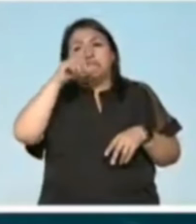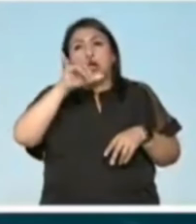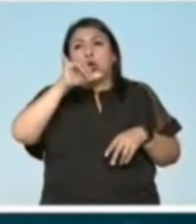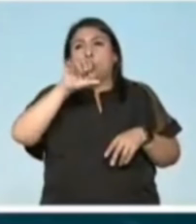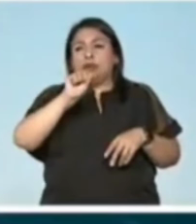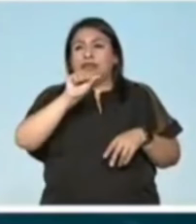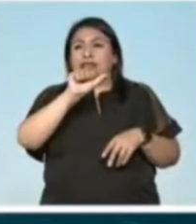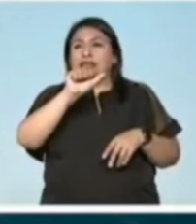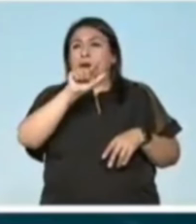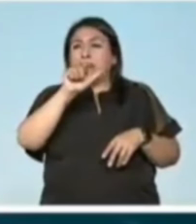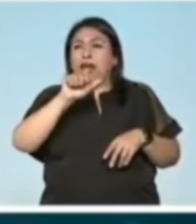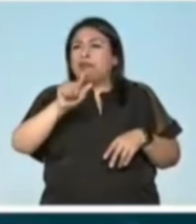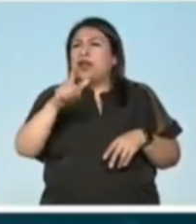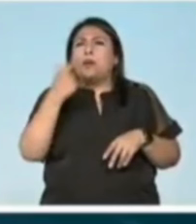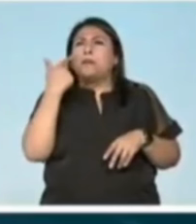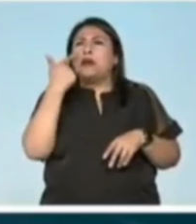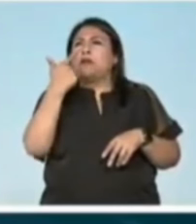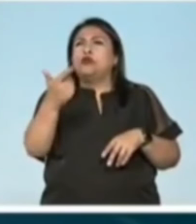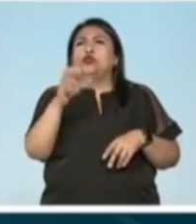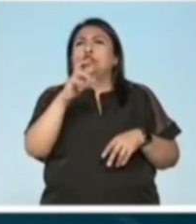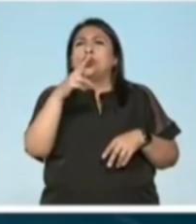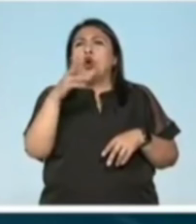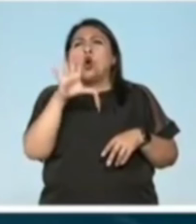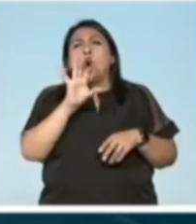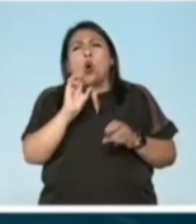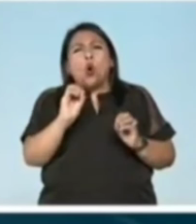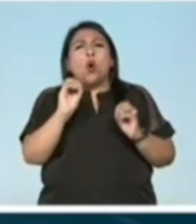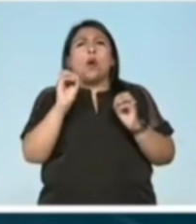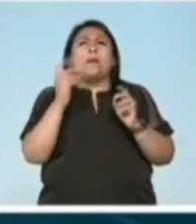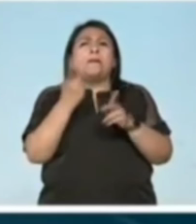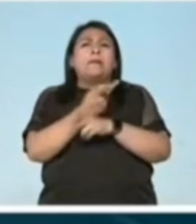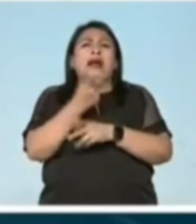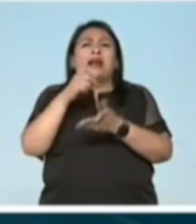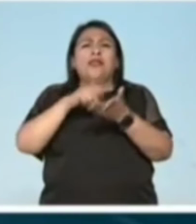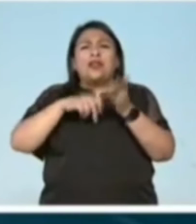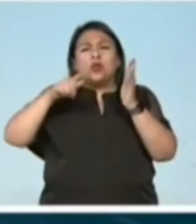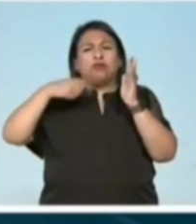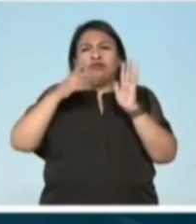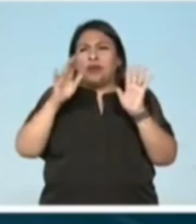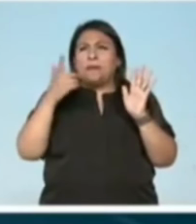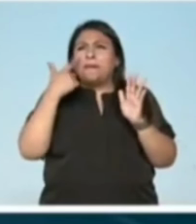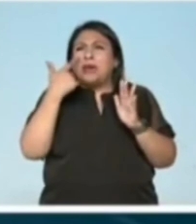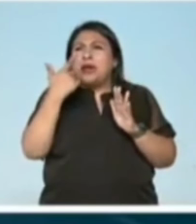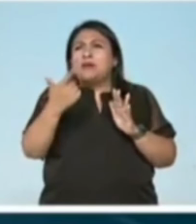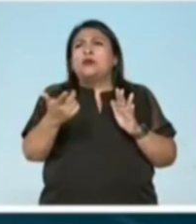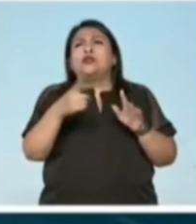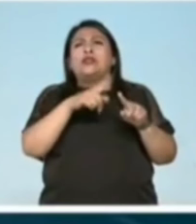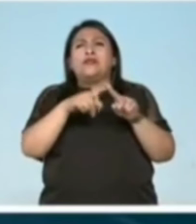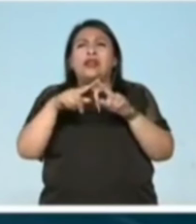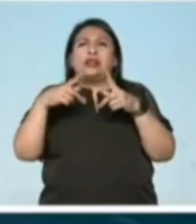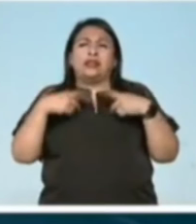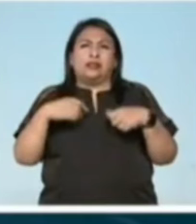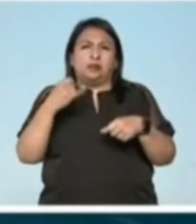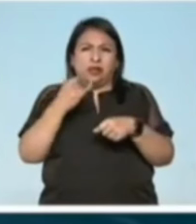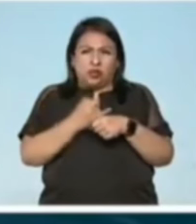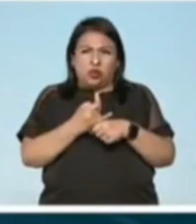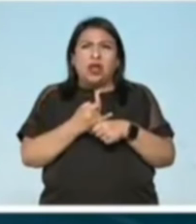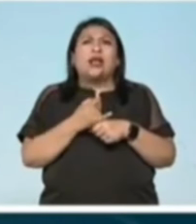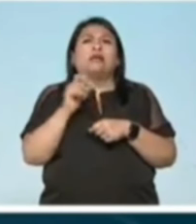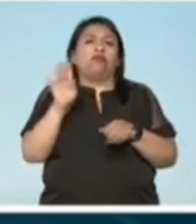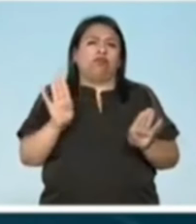Luis Zapata no nos presenta un show o los vericuetos de una producción. Nos dibuja una serie de personajes y